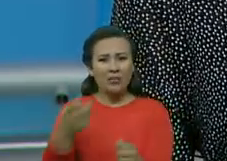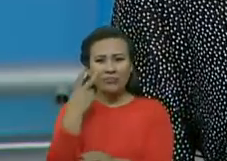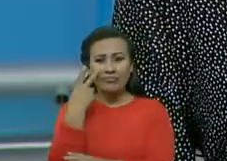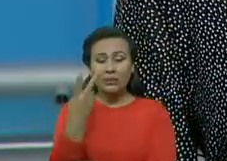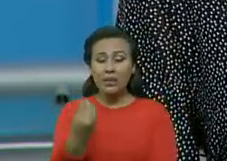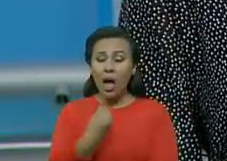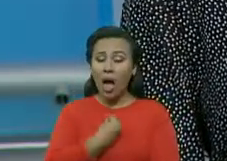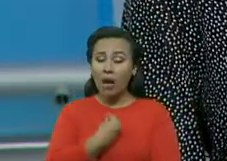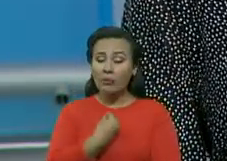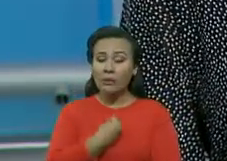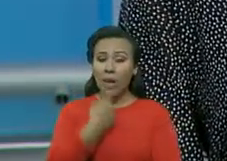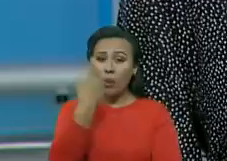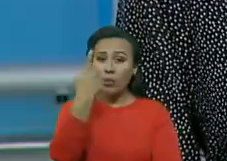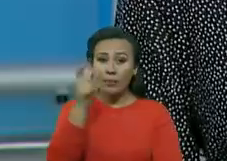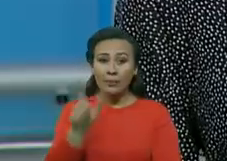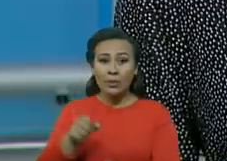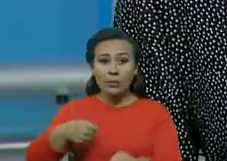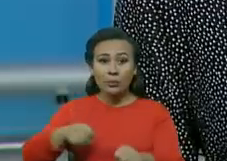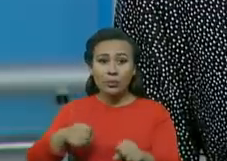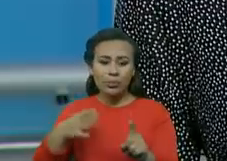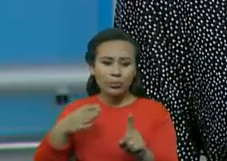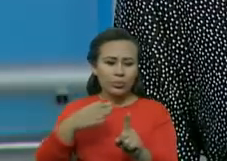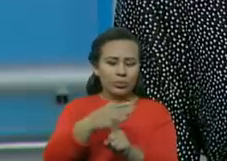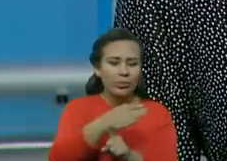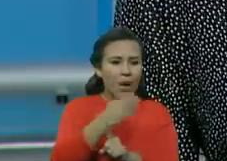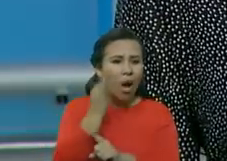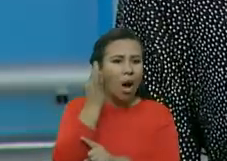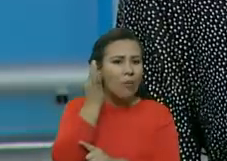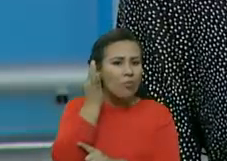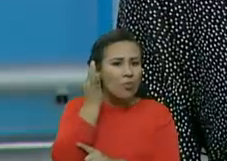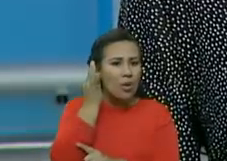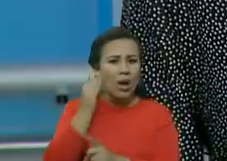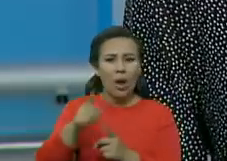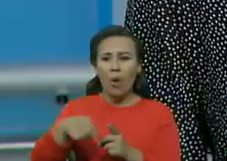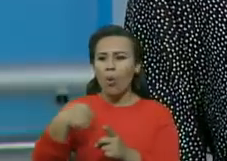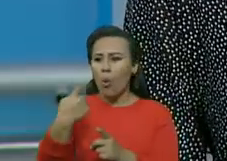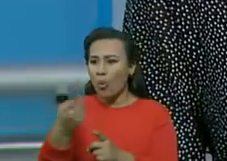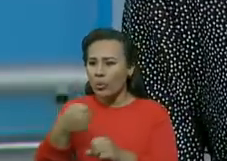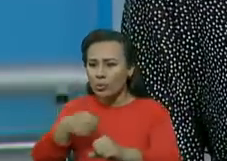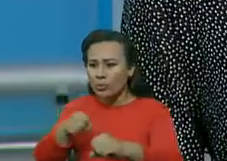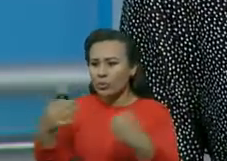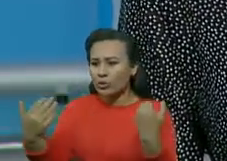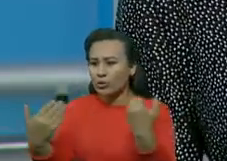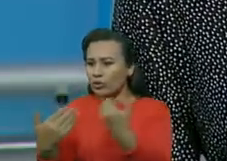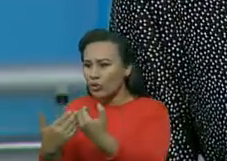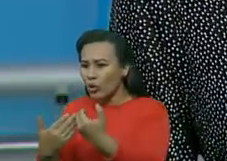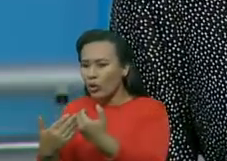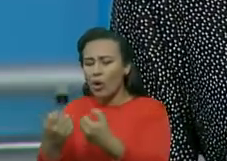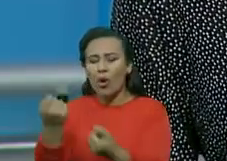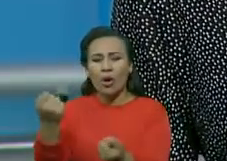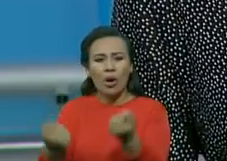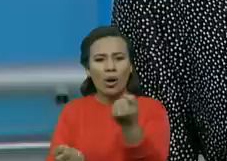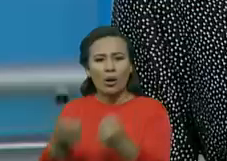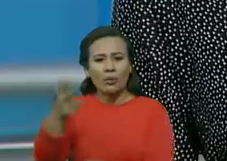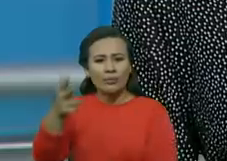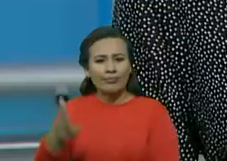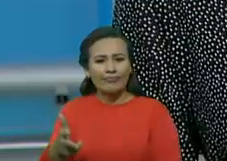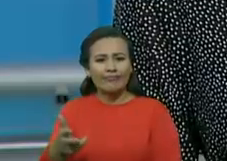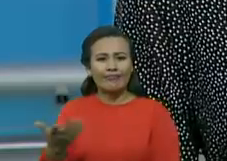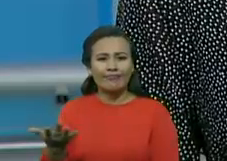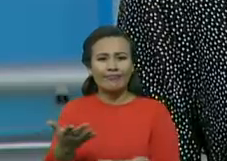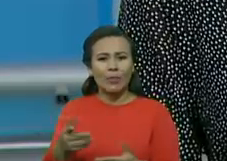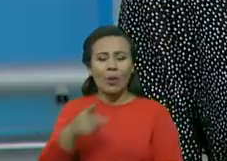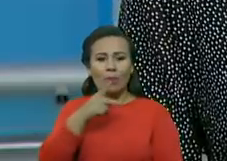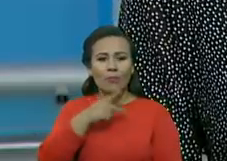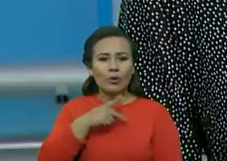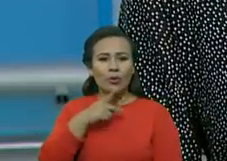Según testigos, un motociclista atropelló a una mujer y luego chocó contra una volqueta que estaba estacionada en la vía